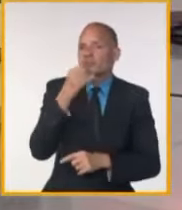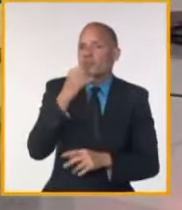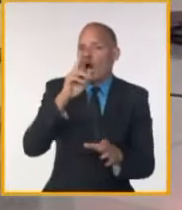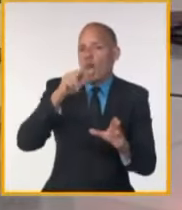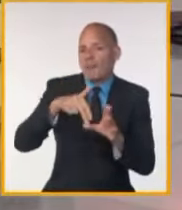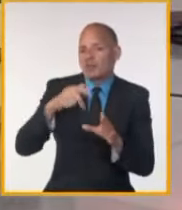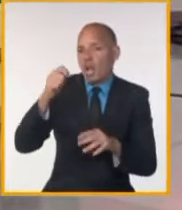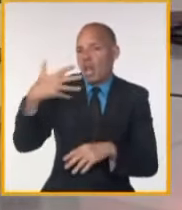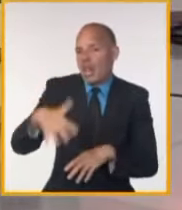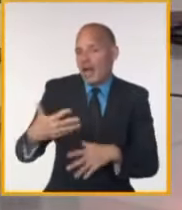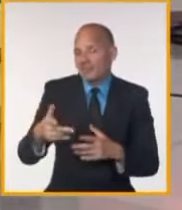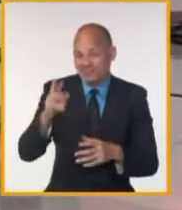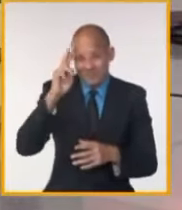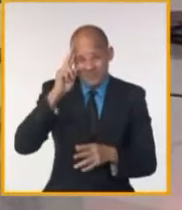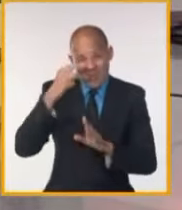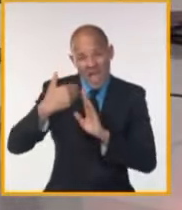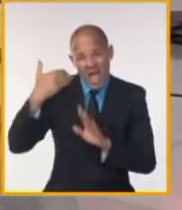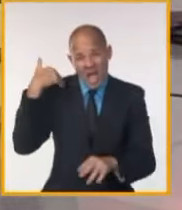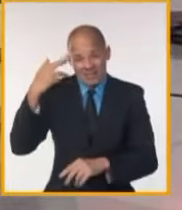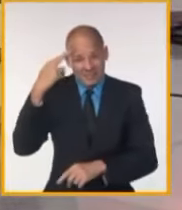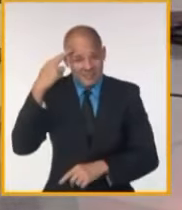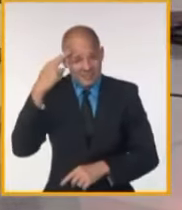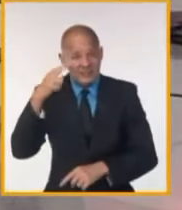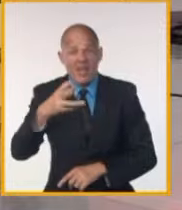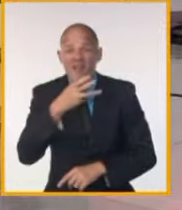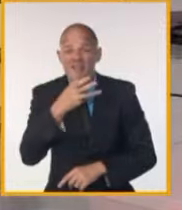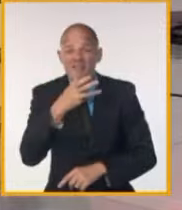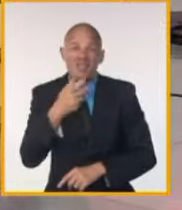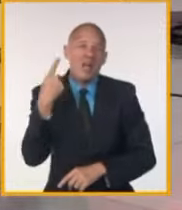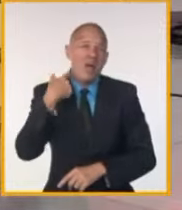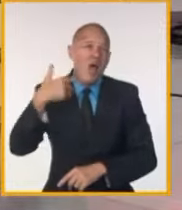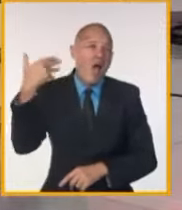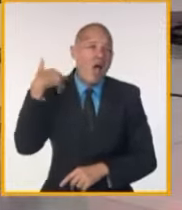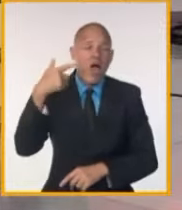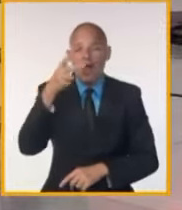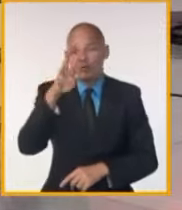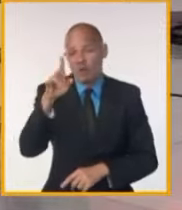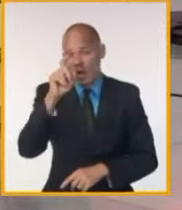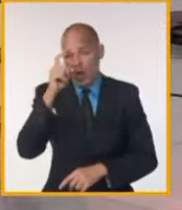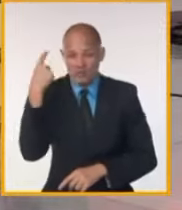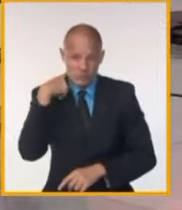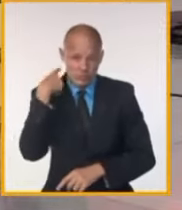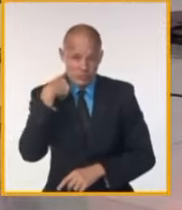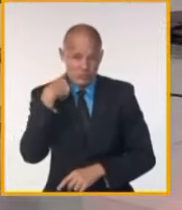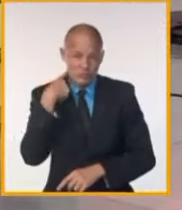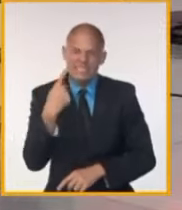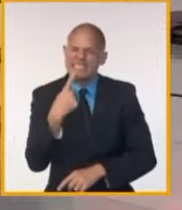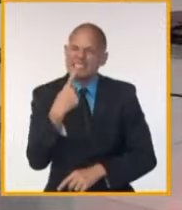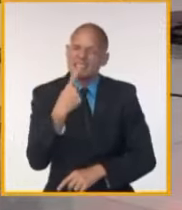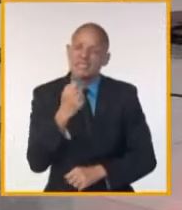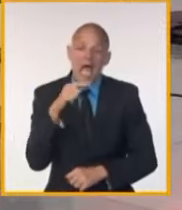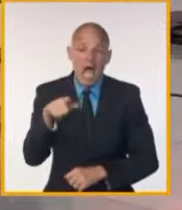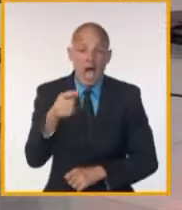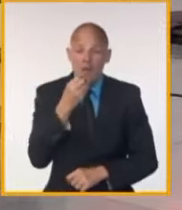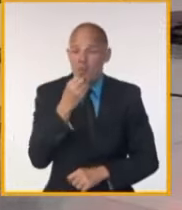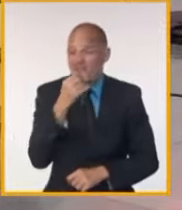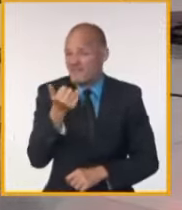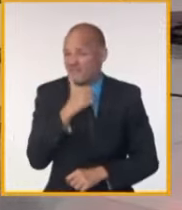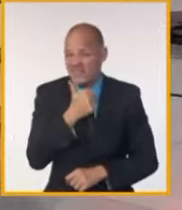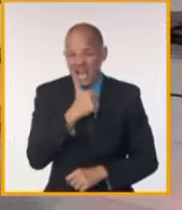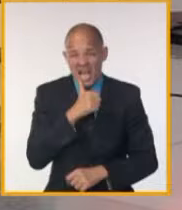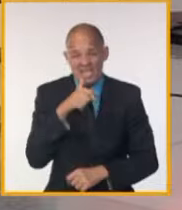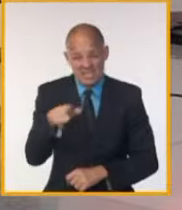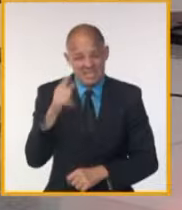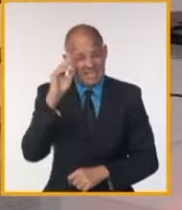Fidel hablaba del peligro de una guerra nuclear precisamente a partir del oriente medio y de las posiciones contra Irán no hay que recordar que Israel es una